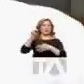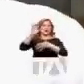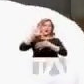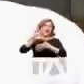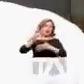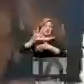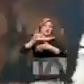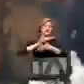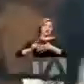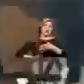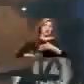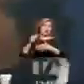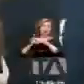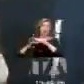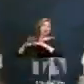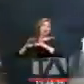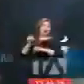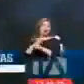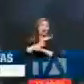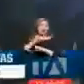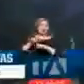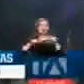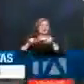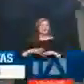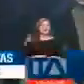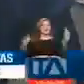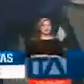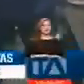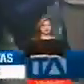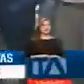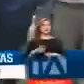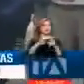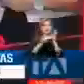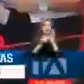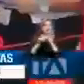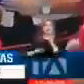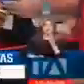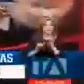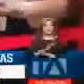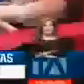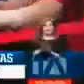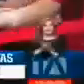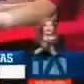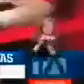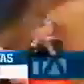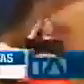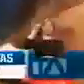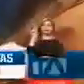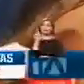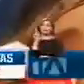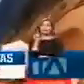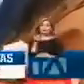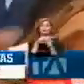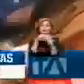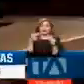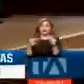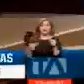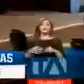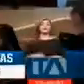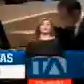la Salud. Hay que ver dónde termina. Finalmente, así se cierra el ciclo de la ex ministra de Salud, Verónica Espinosa, quien no salió expulsada del gobierno, ella